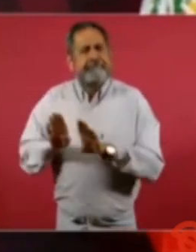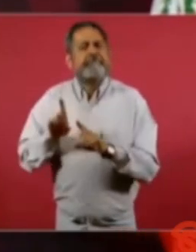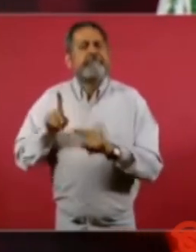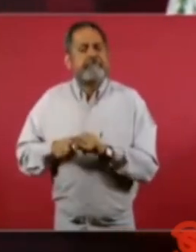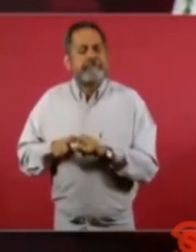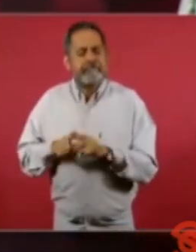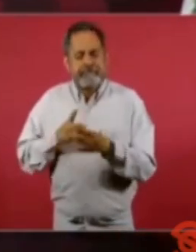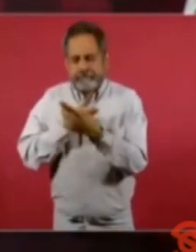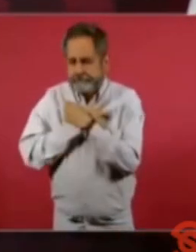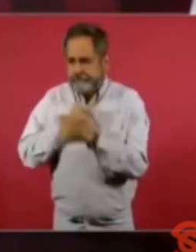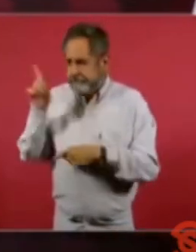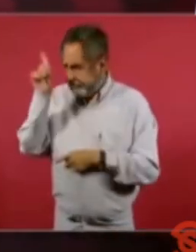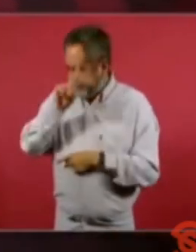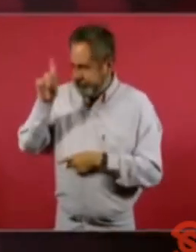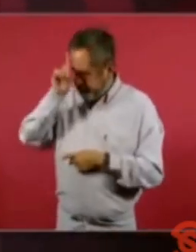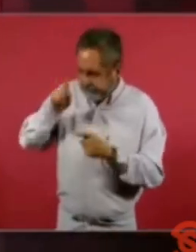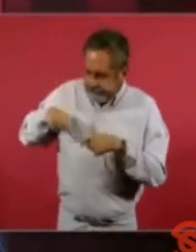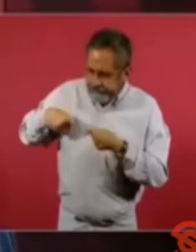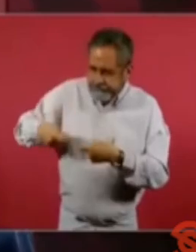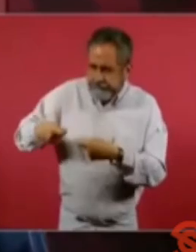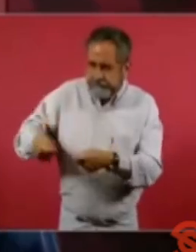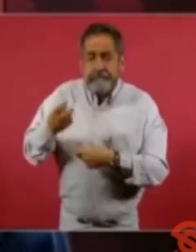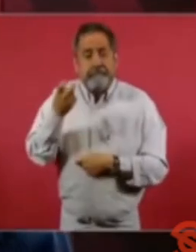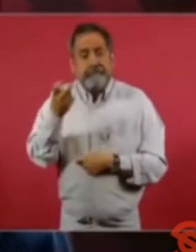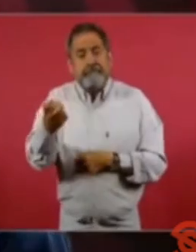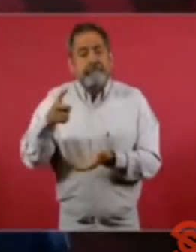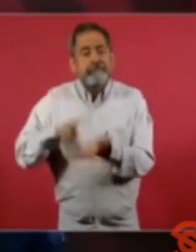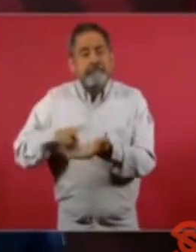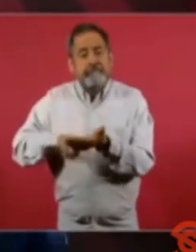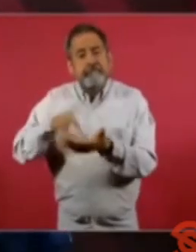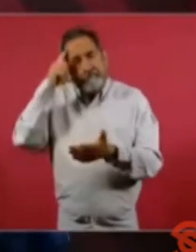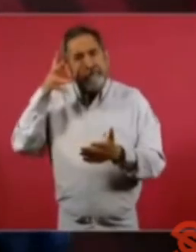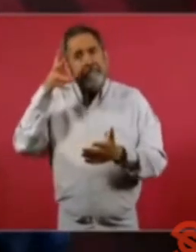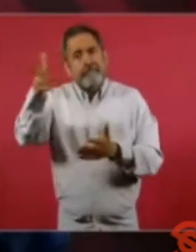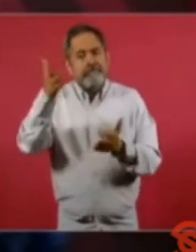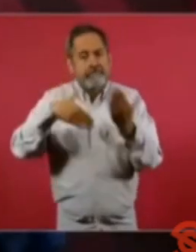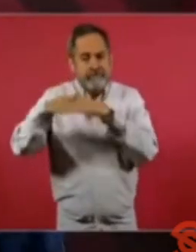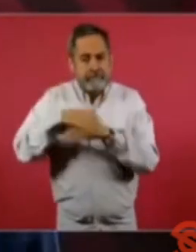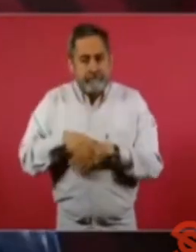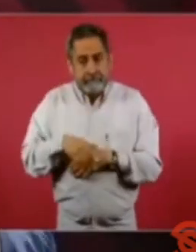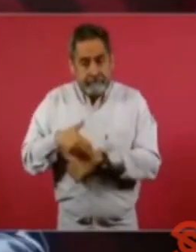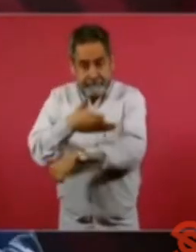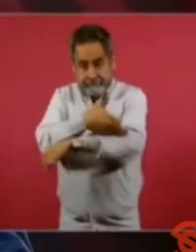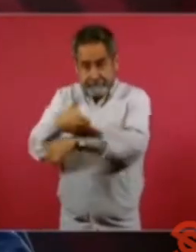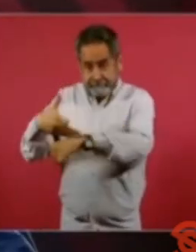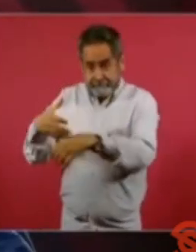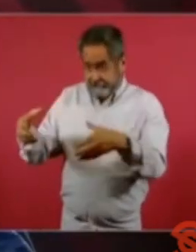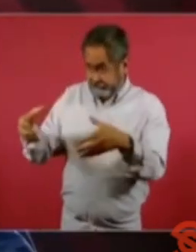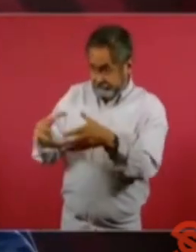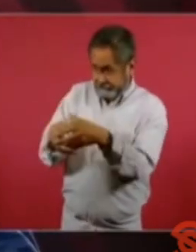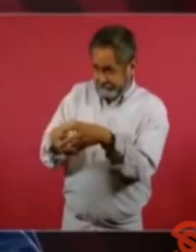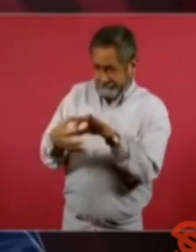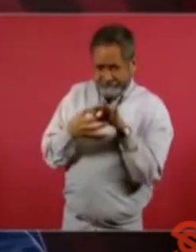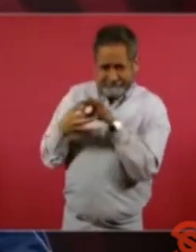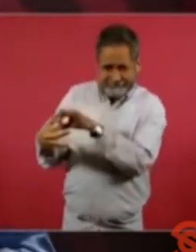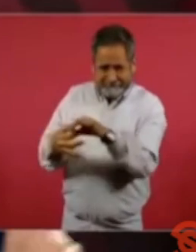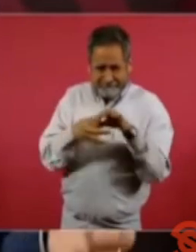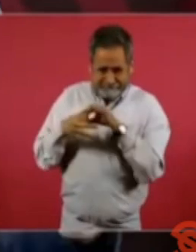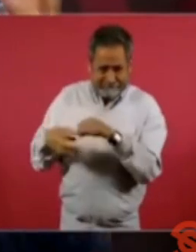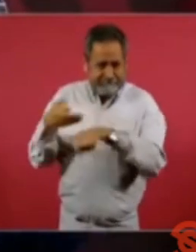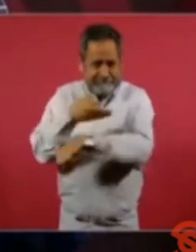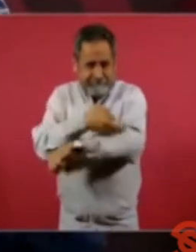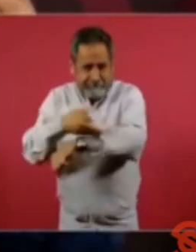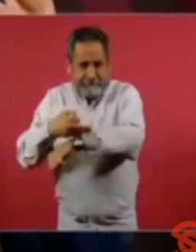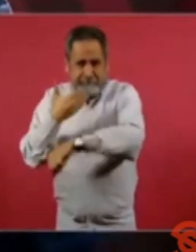esos valores, porque de eso depende si tenemos una familia integrada, si seguimos